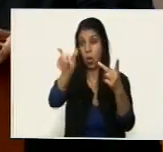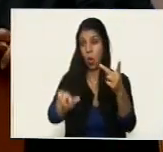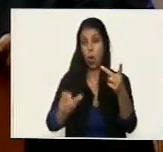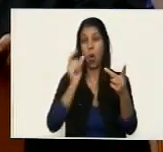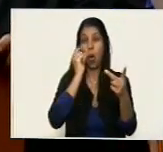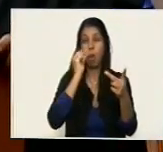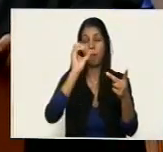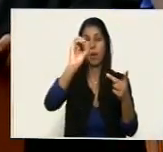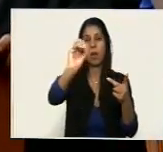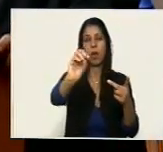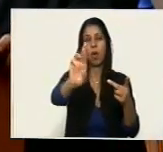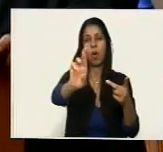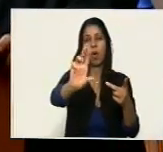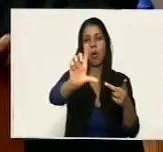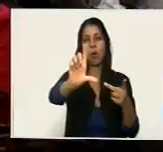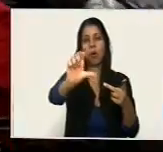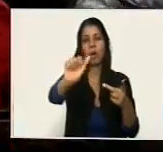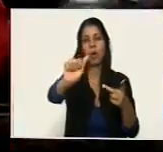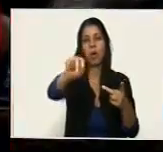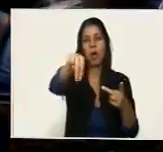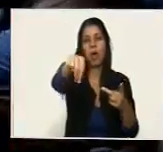Camacho.